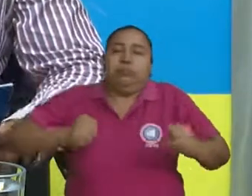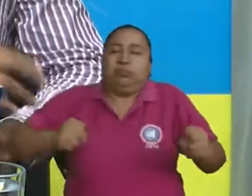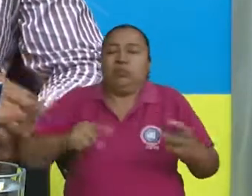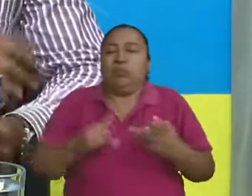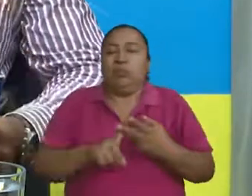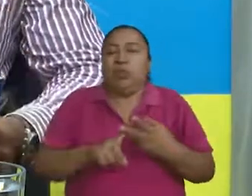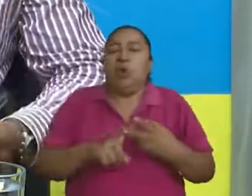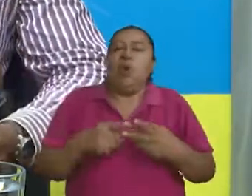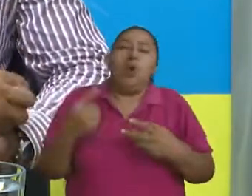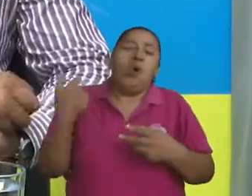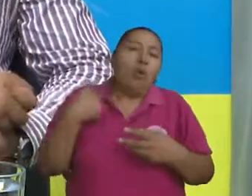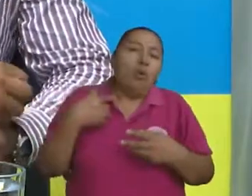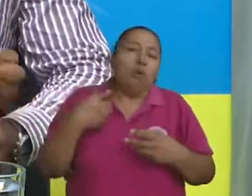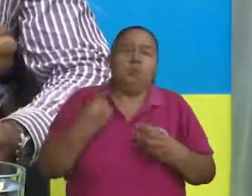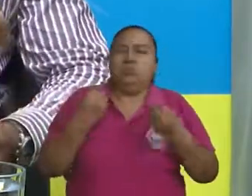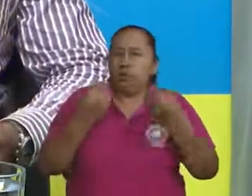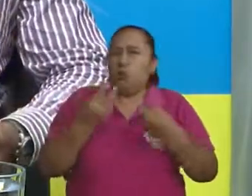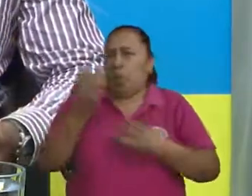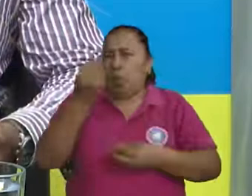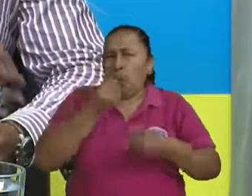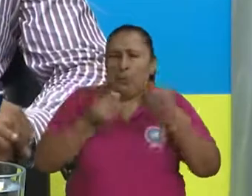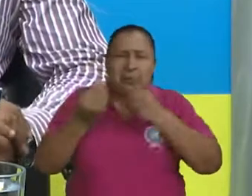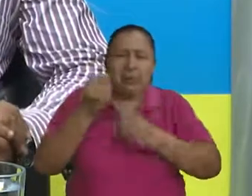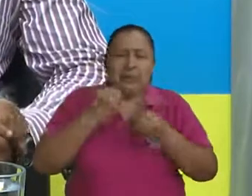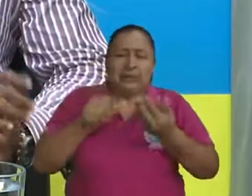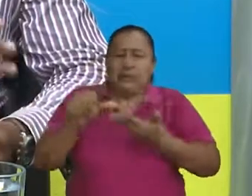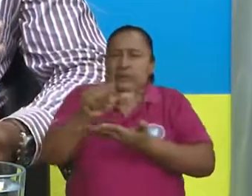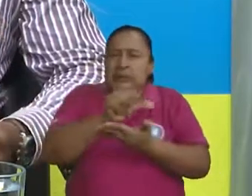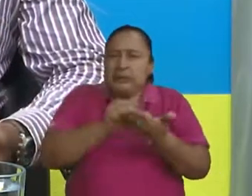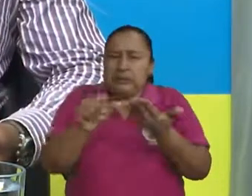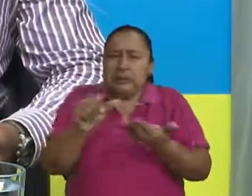consumo de comida grasosa, así también como